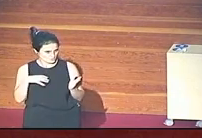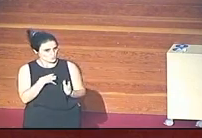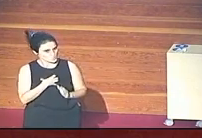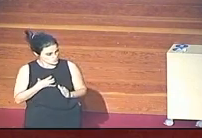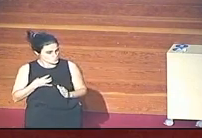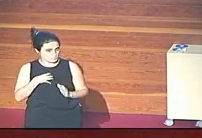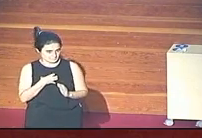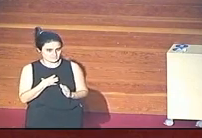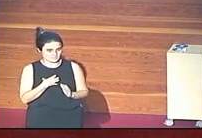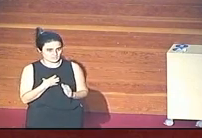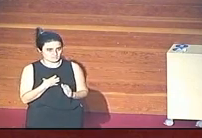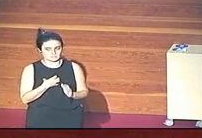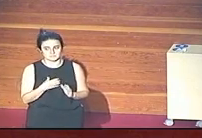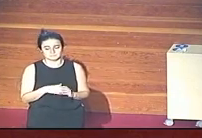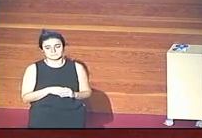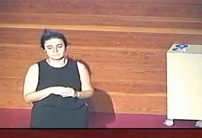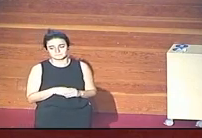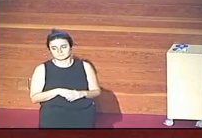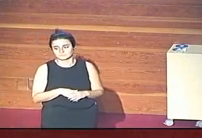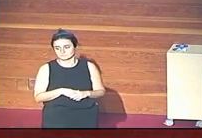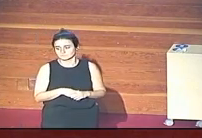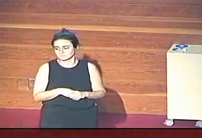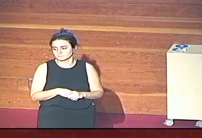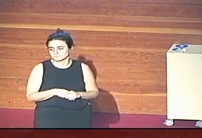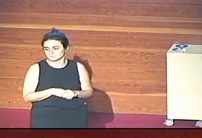salir de esa burbuja informativa